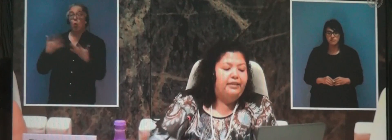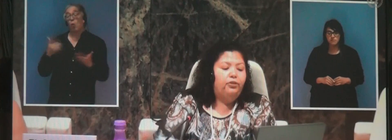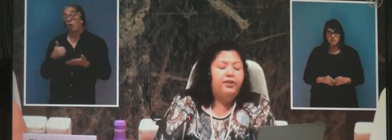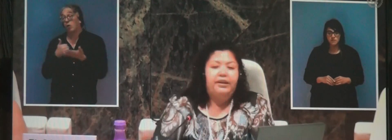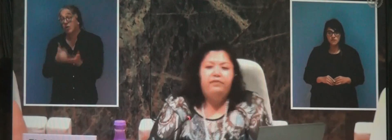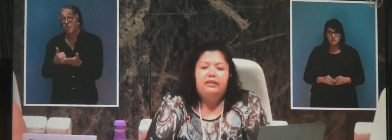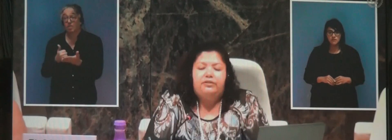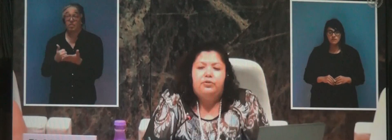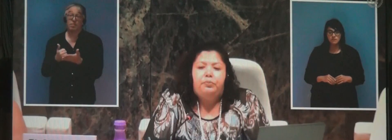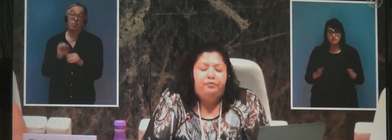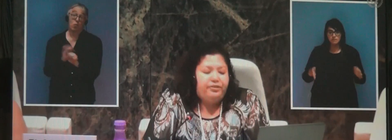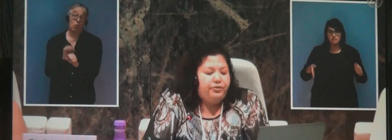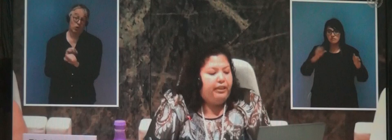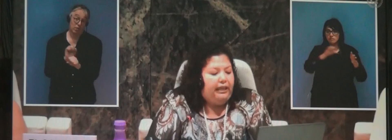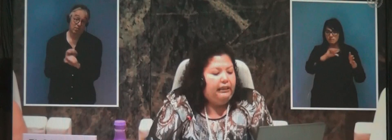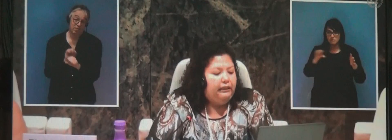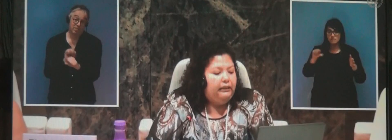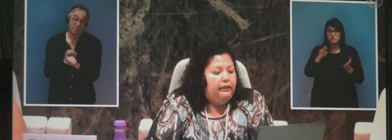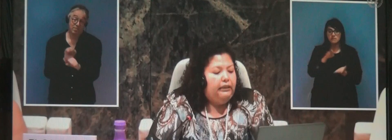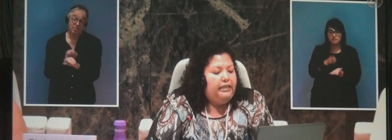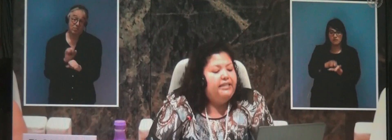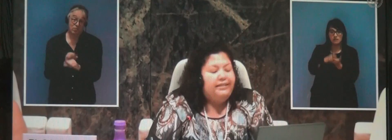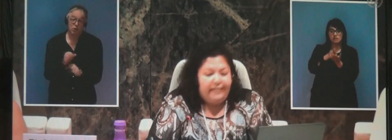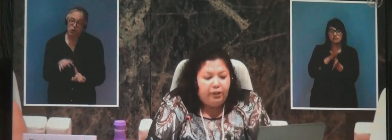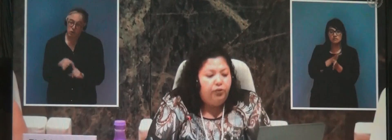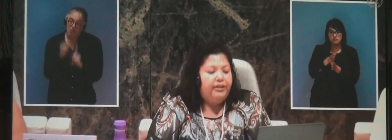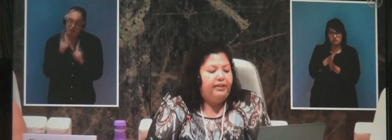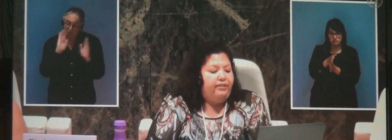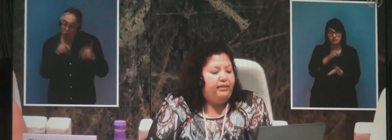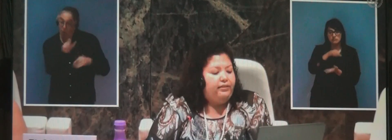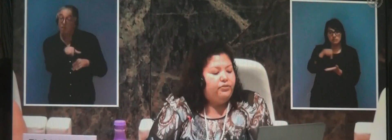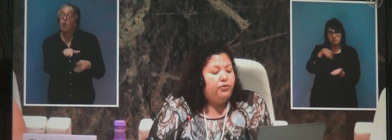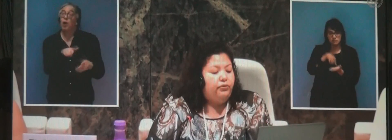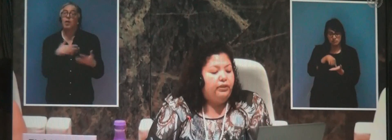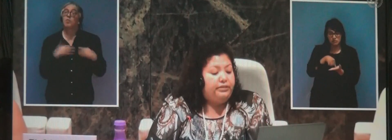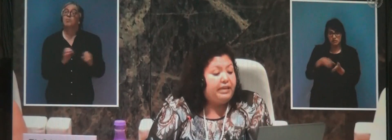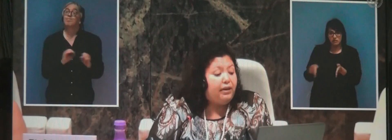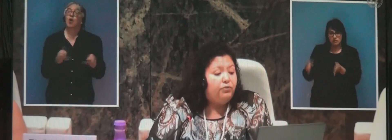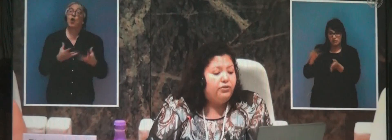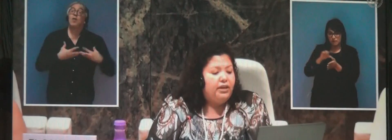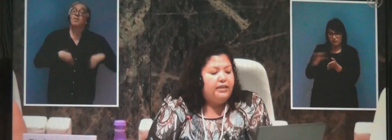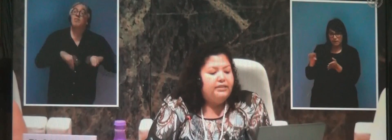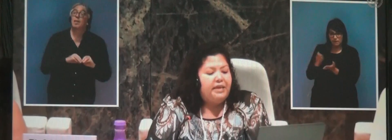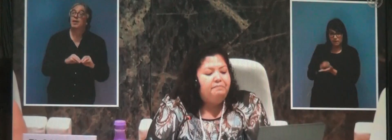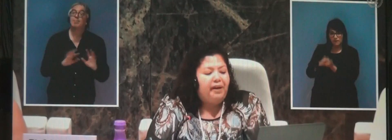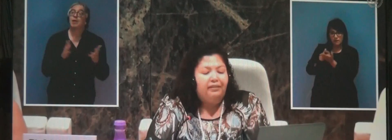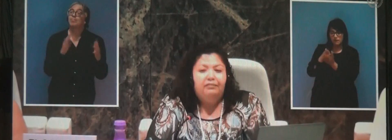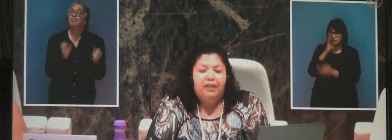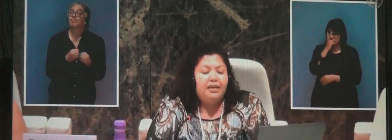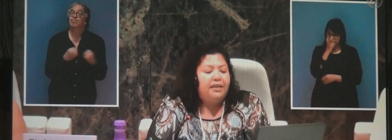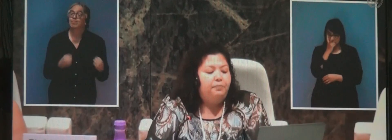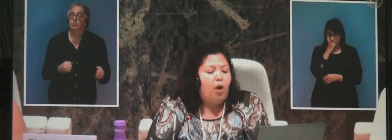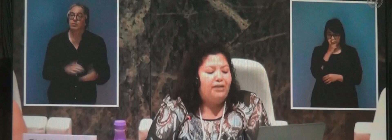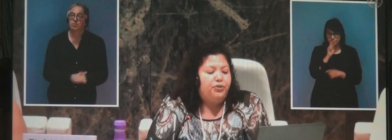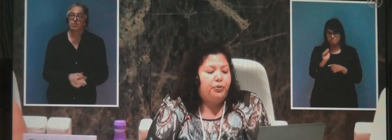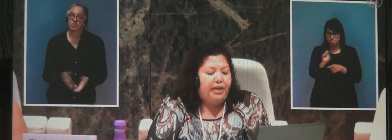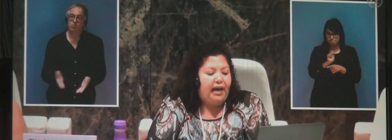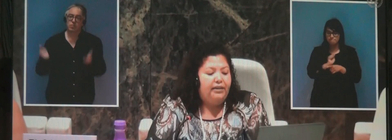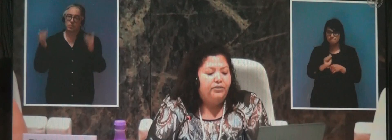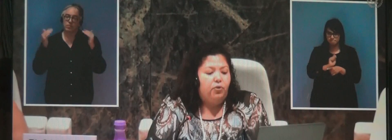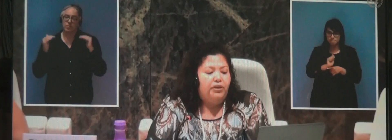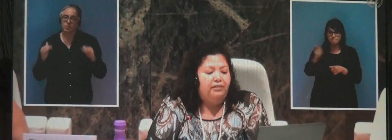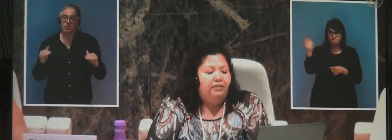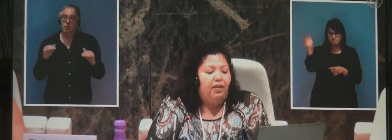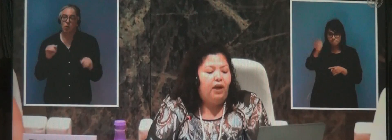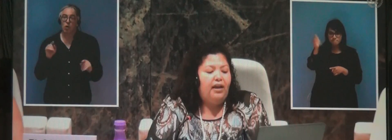En el Centro de Rehabilitación Profesional y en el Centro de Rehabilitación de Ciegos se imparten talleres